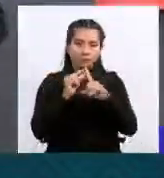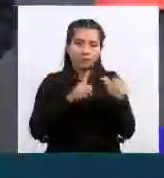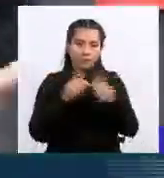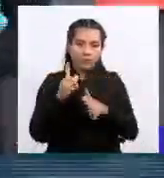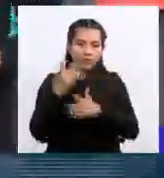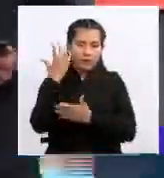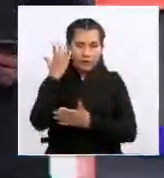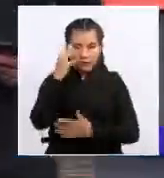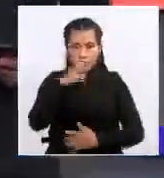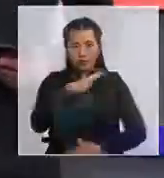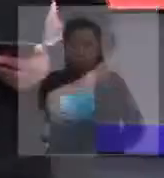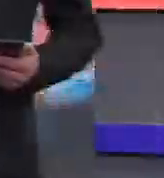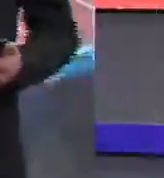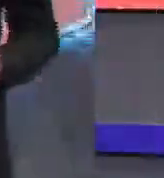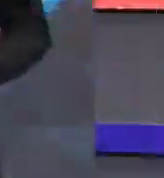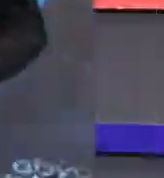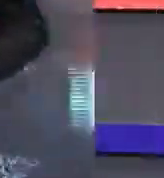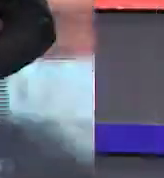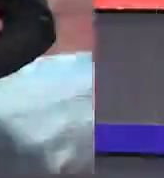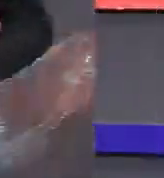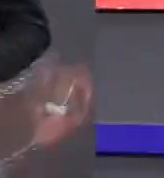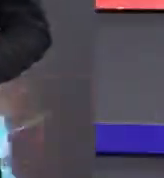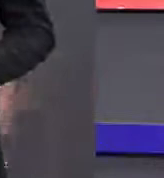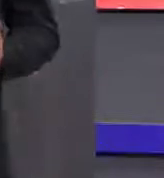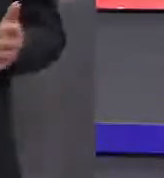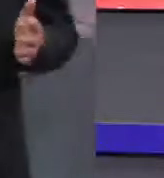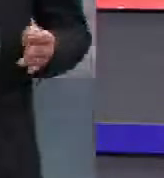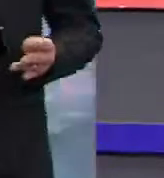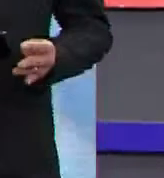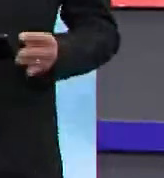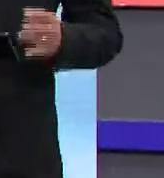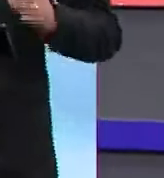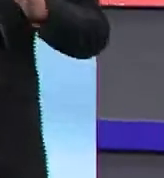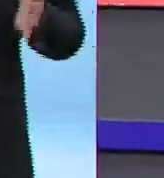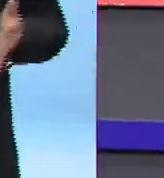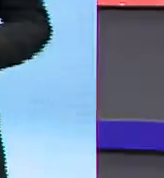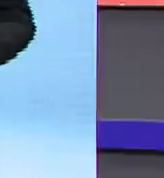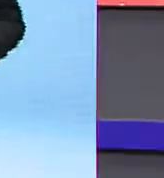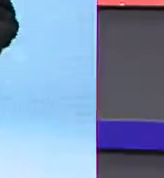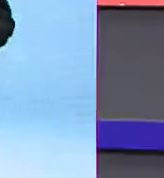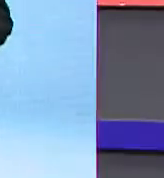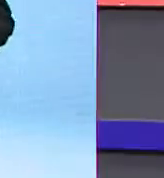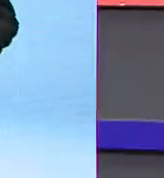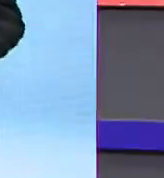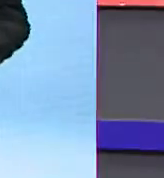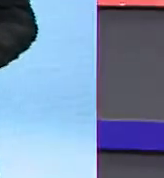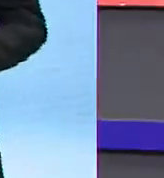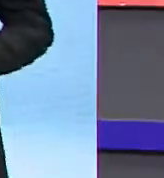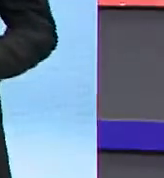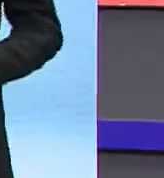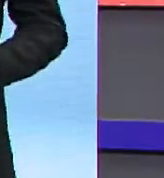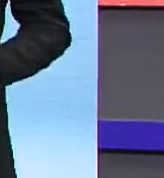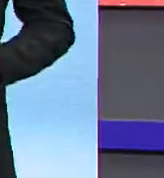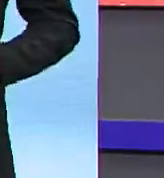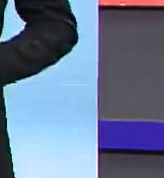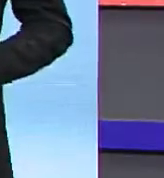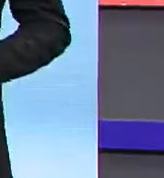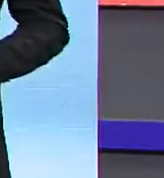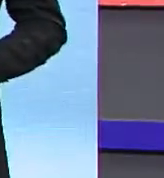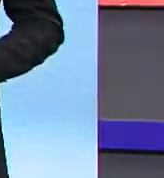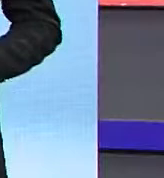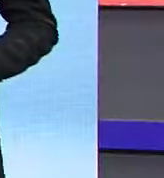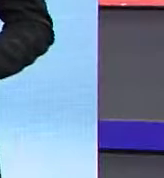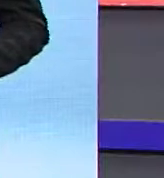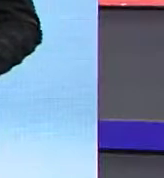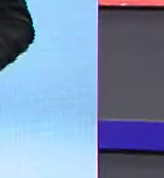entonces, en la que el general Johnny Aguilera ha anunciado que en minutos más va a entregar el alto mando de